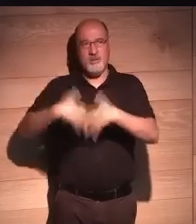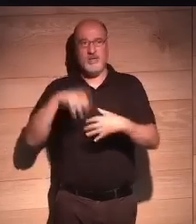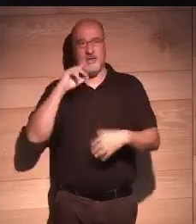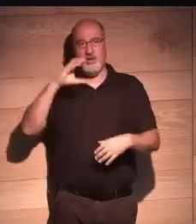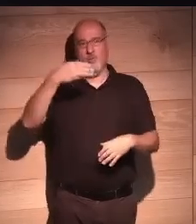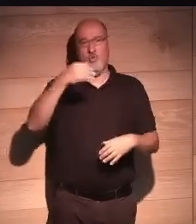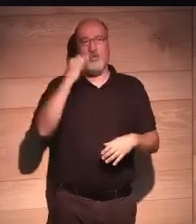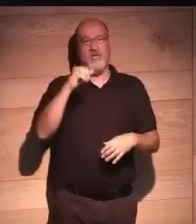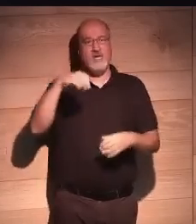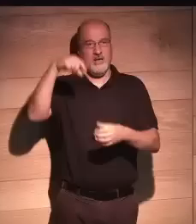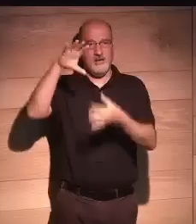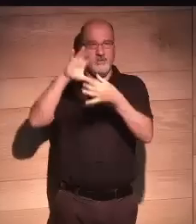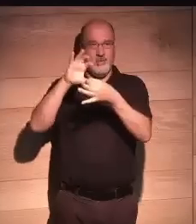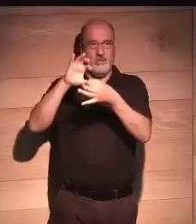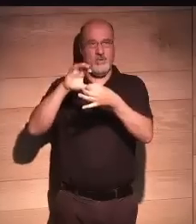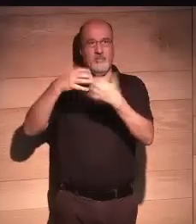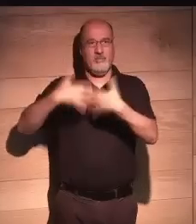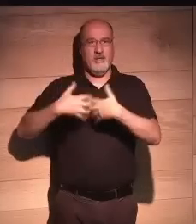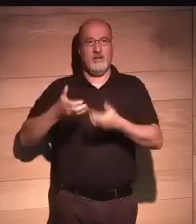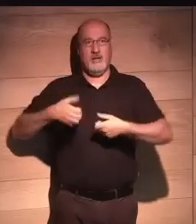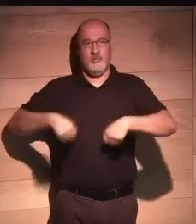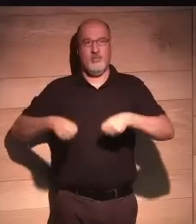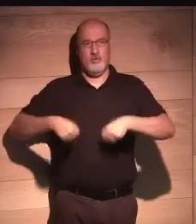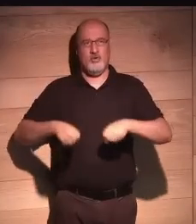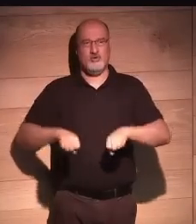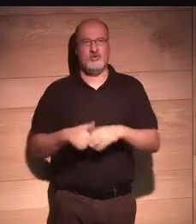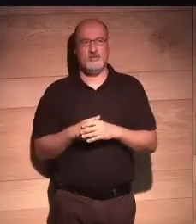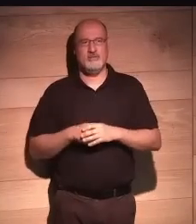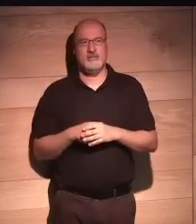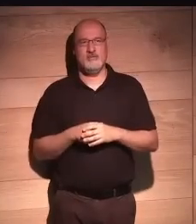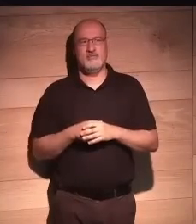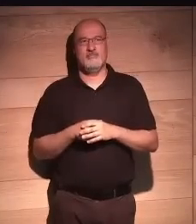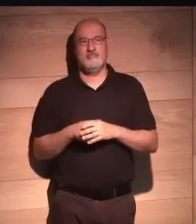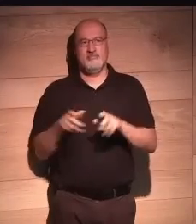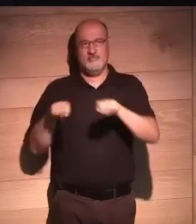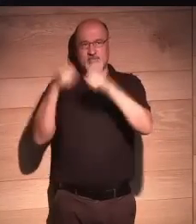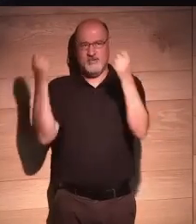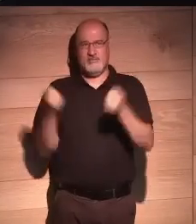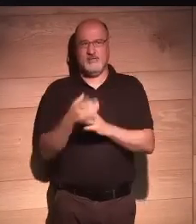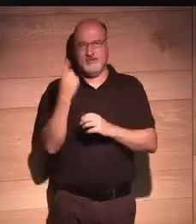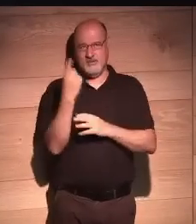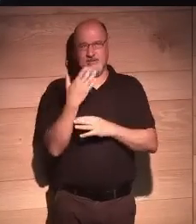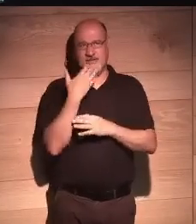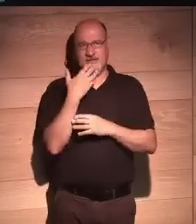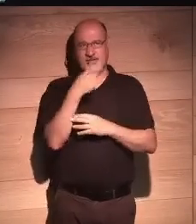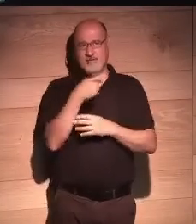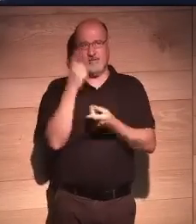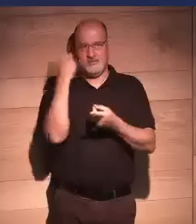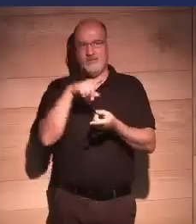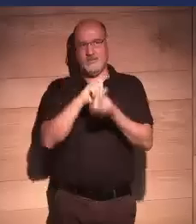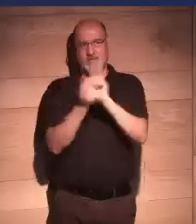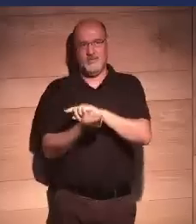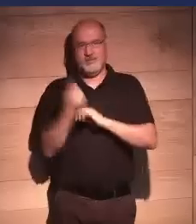enseño. Sí. Es que no me lo creo que hayas comprado bujías para la moto. Doy fe, las Mío, pues estaba se me ha arreglando. ripado una y tengo Pero que... ¿y sabes cambiarlas? Sí,